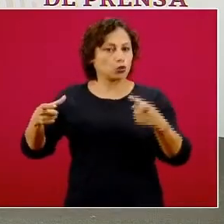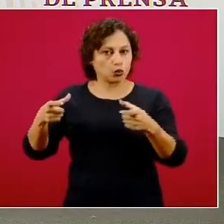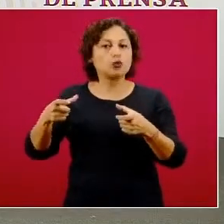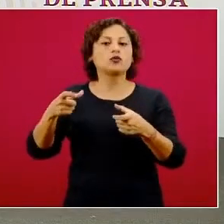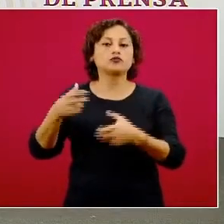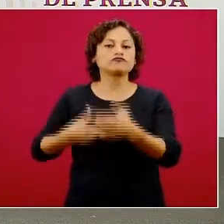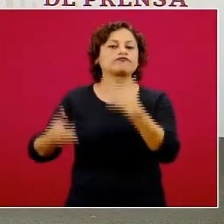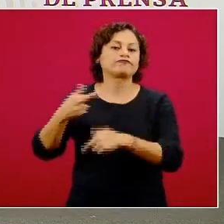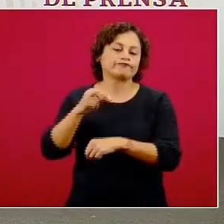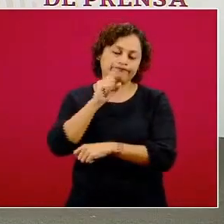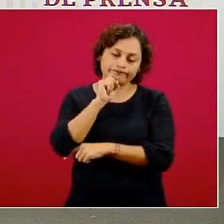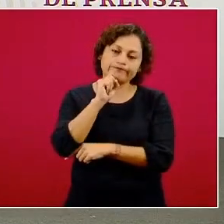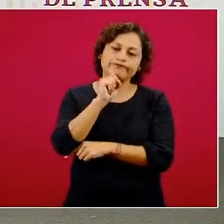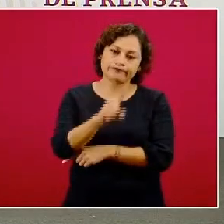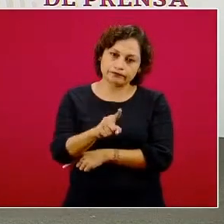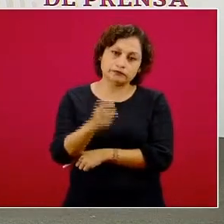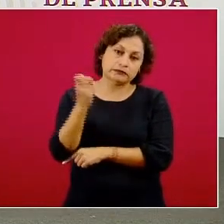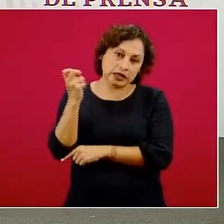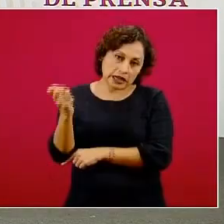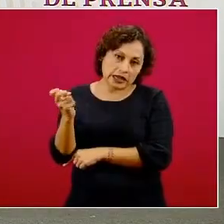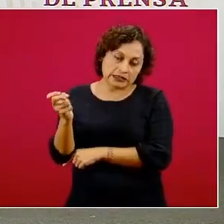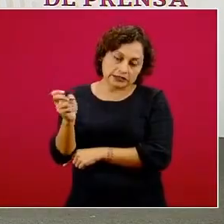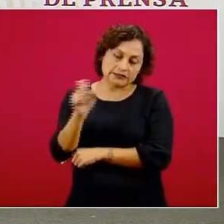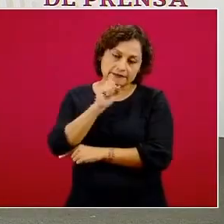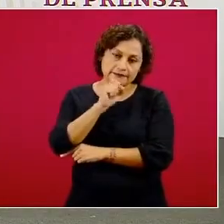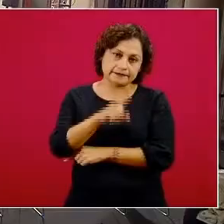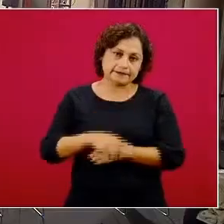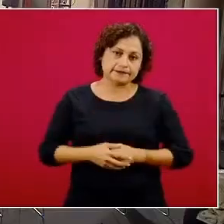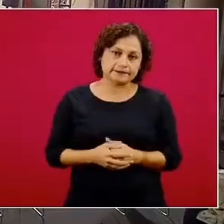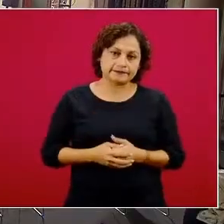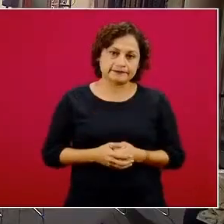¿no? En este particular, en esa región en particular.